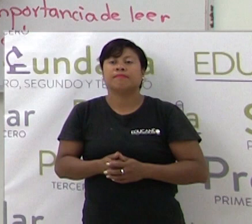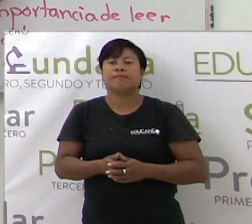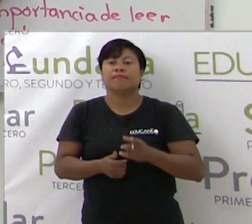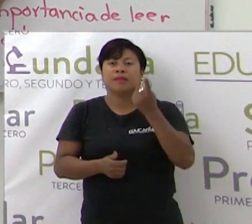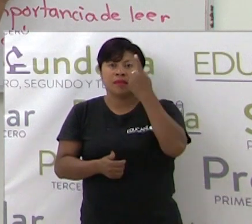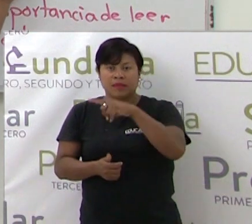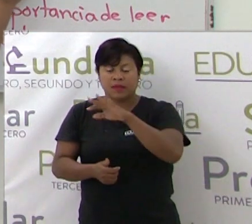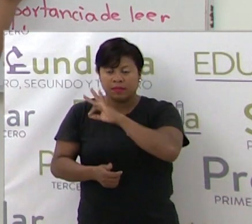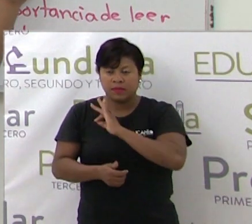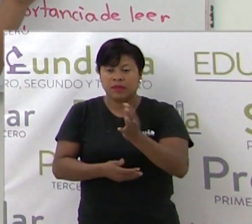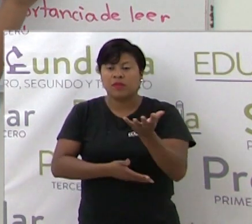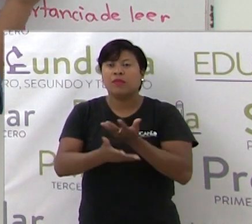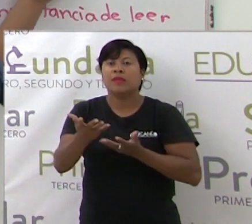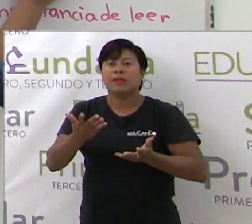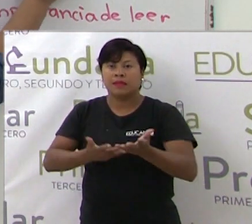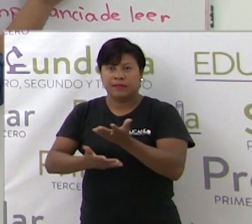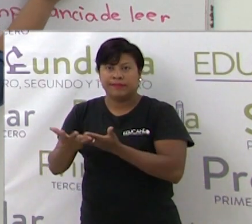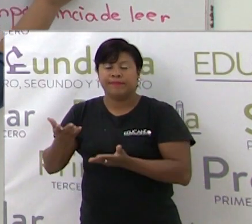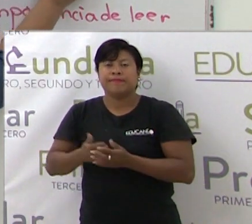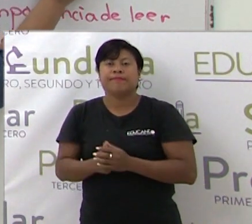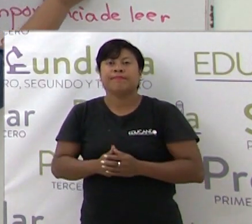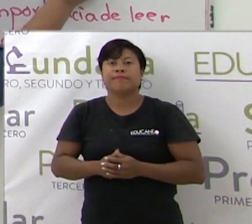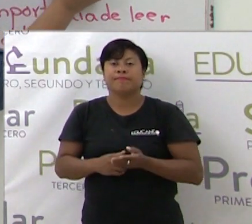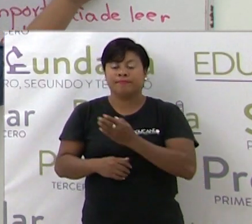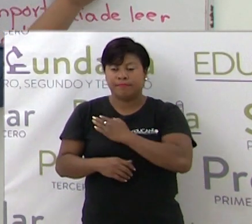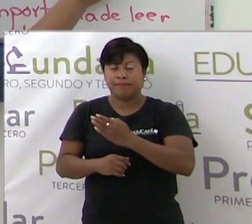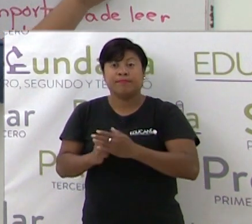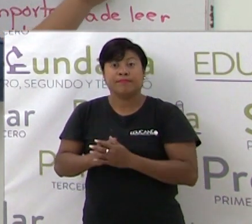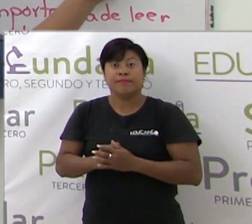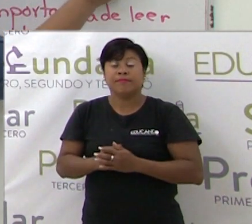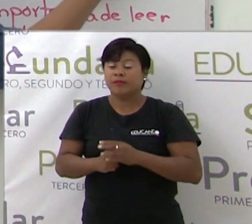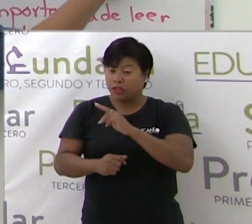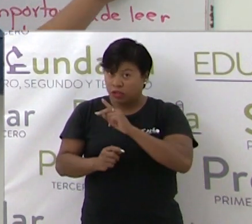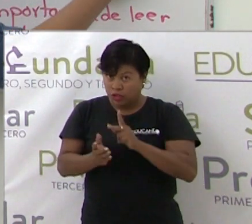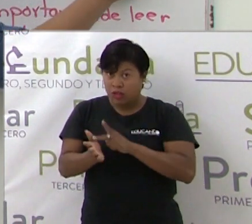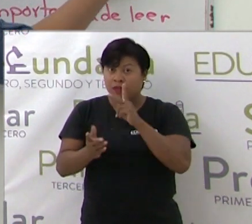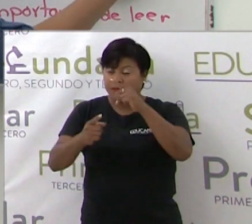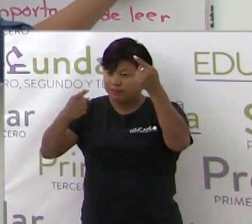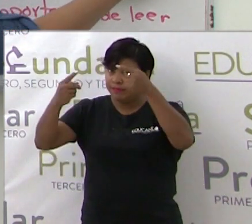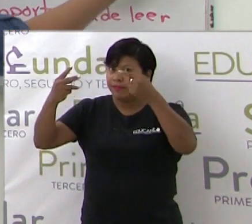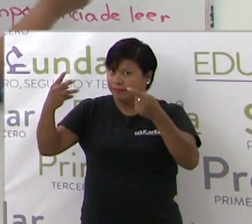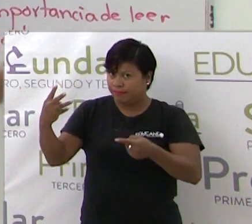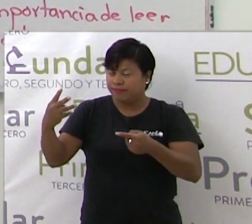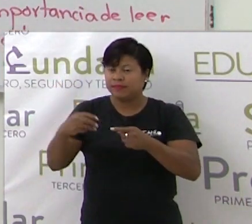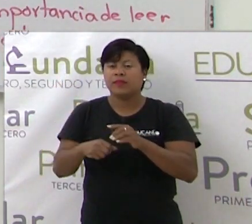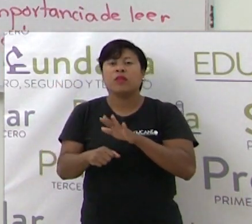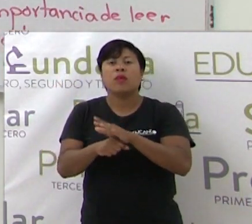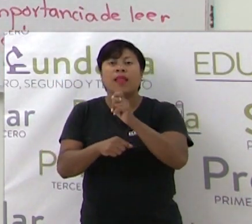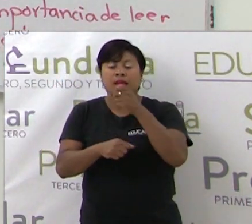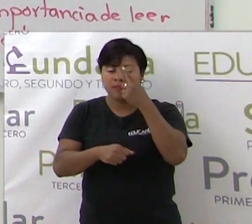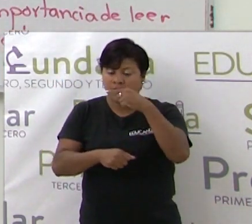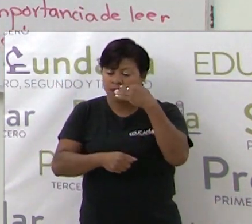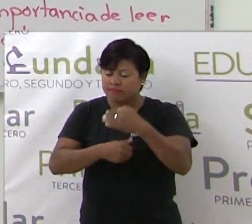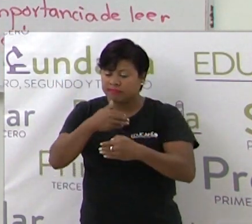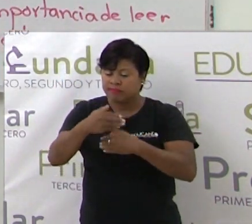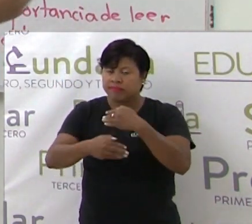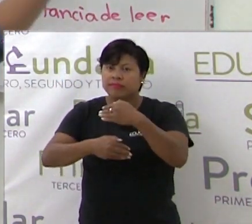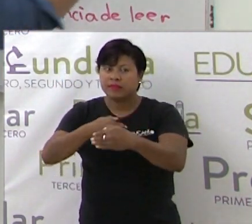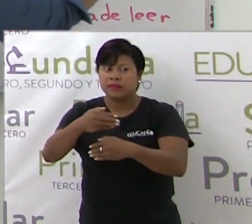para compartir. Bueno, vamos a repetir entonces cuáles fueron los pasos